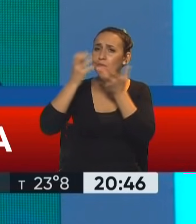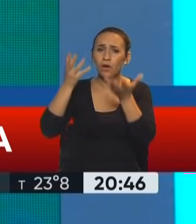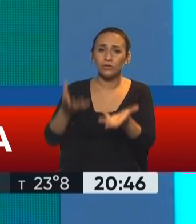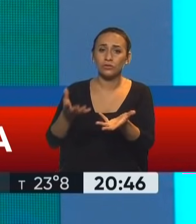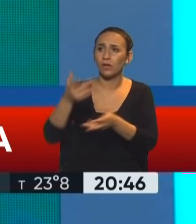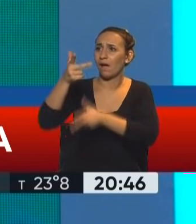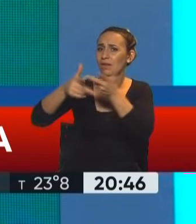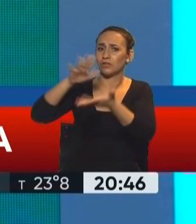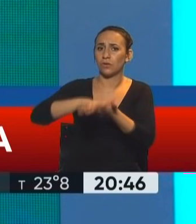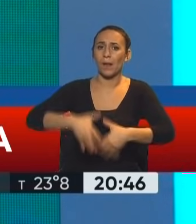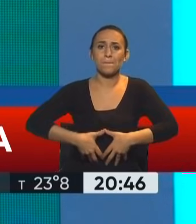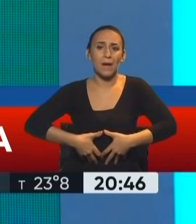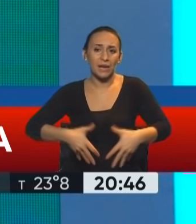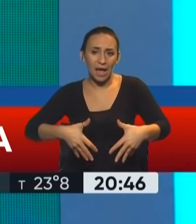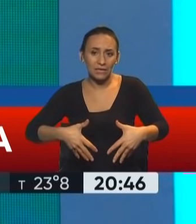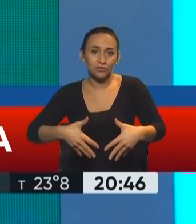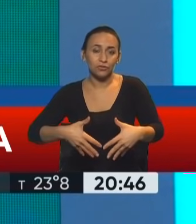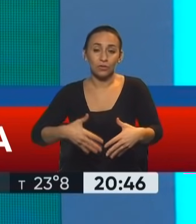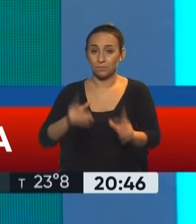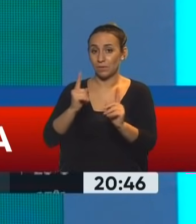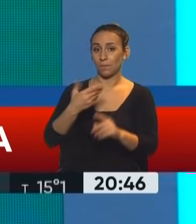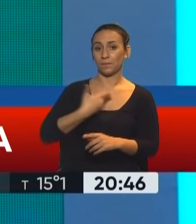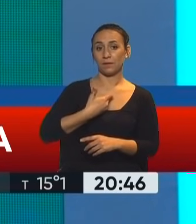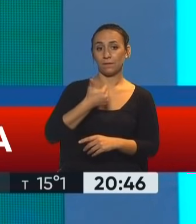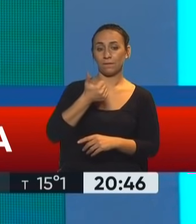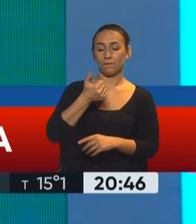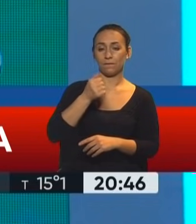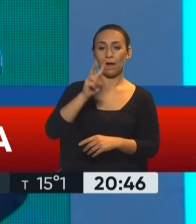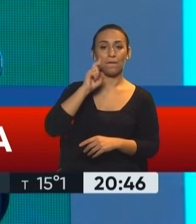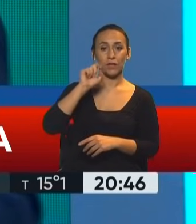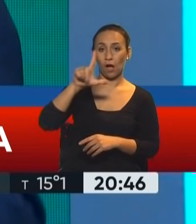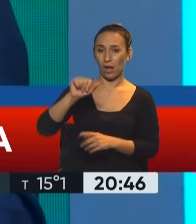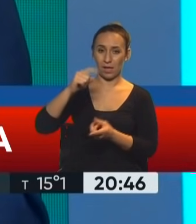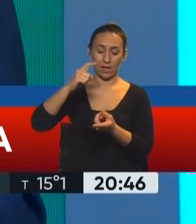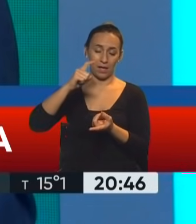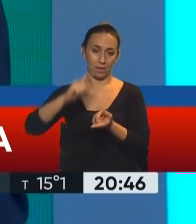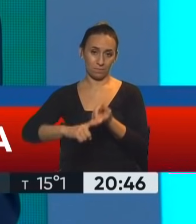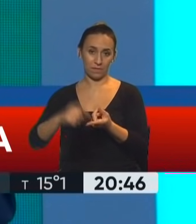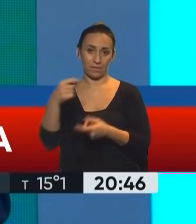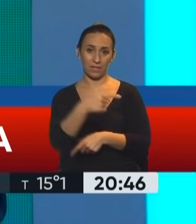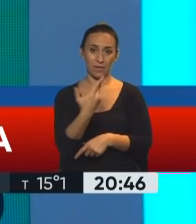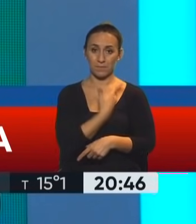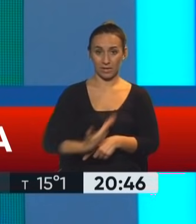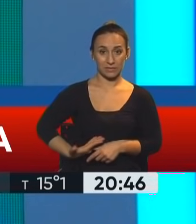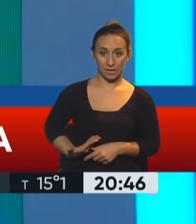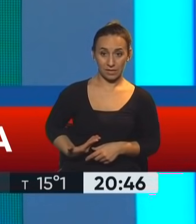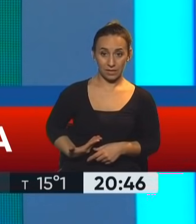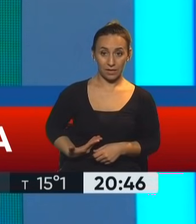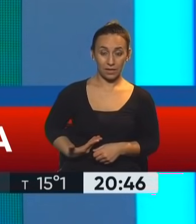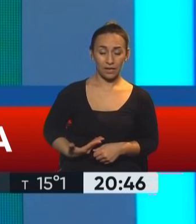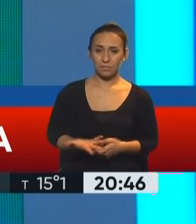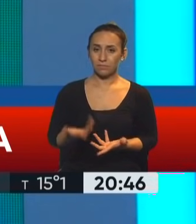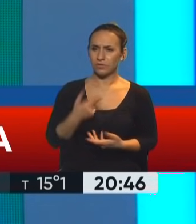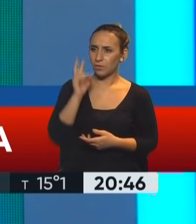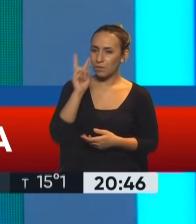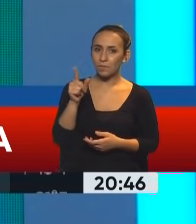uno desea tener un hijo. Caso Fabiola, la compañera del presidente. Vos escuchás, porque le